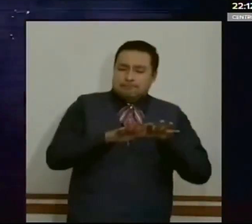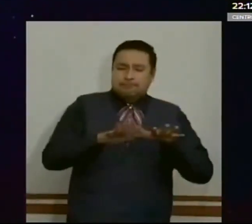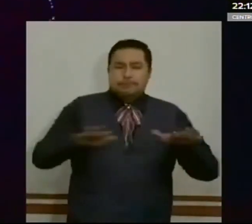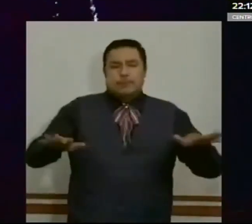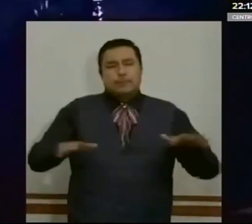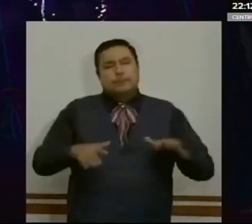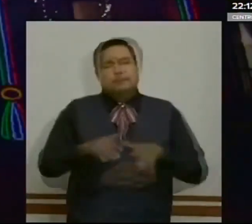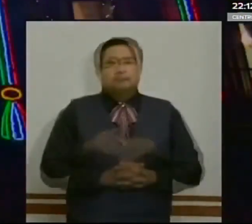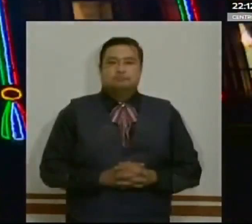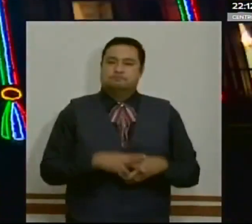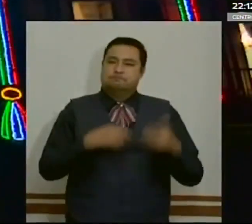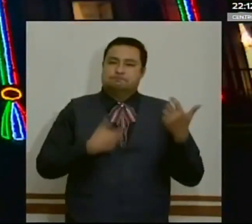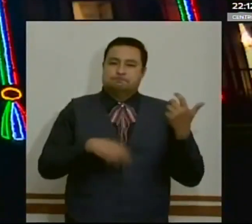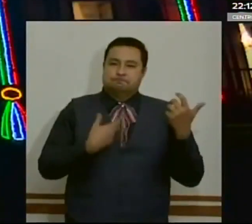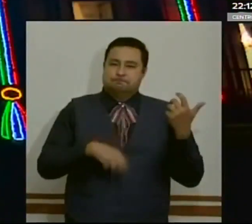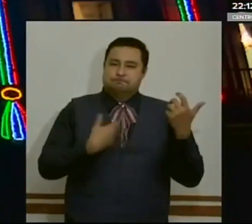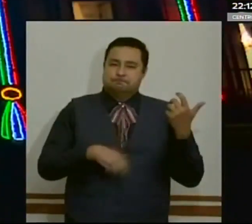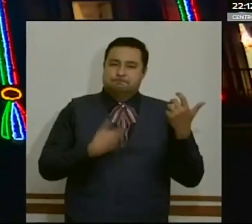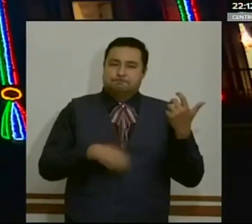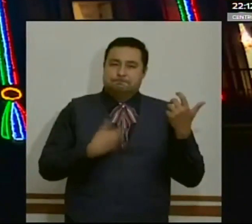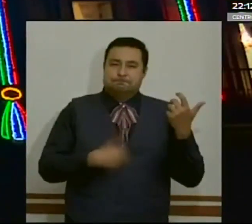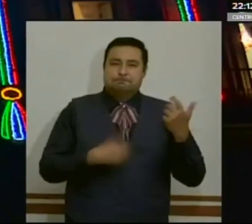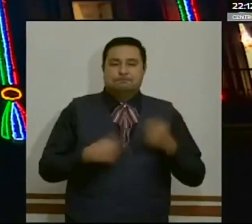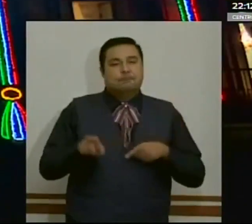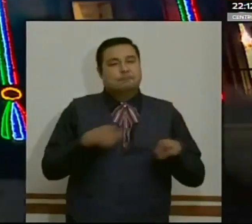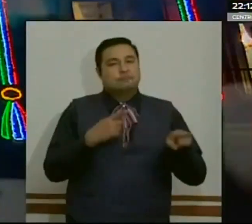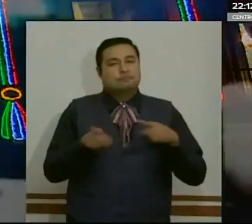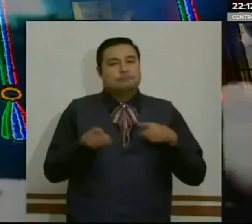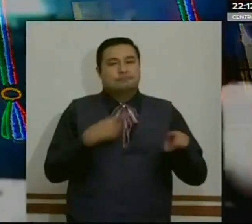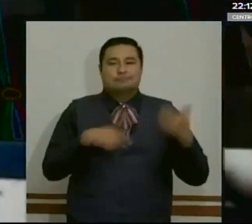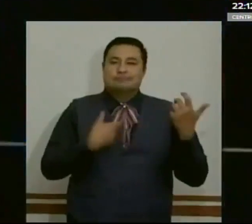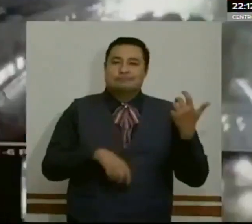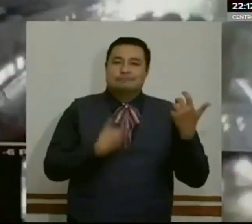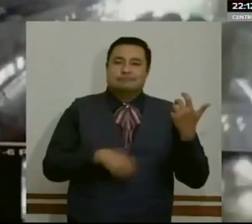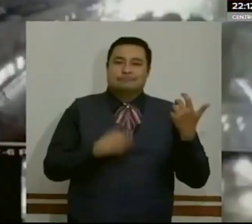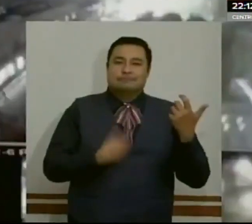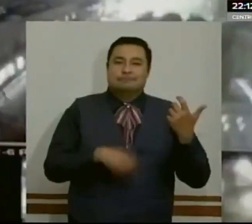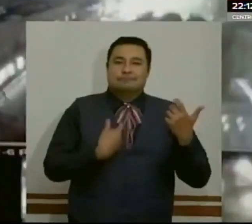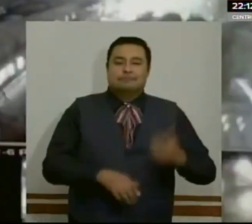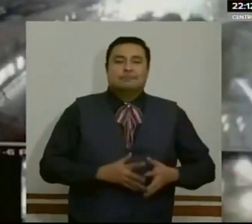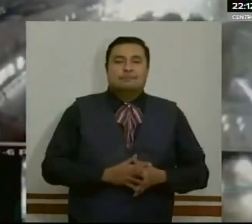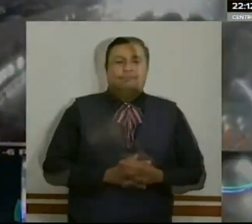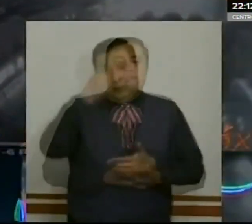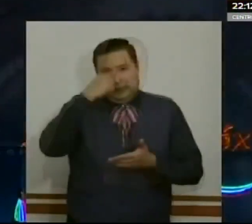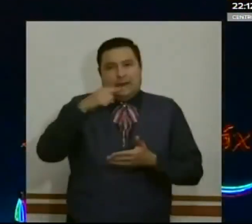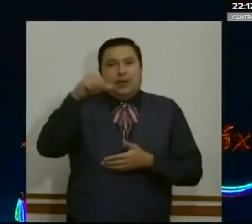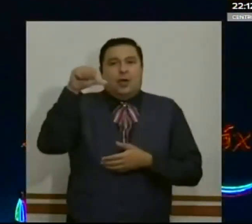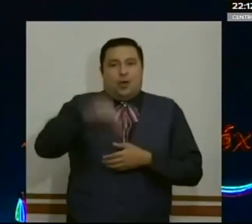Milenio Noticias.